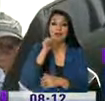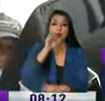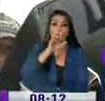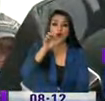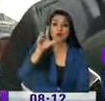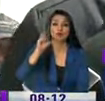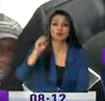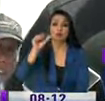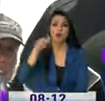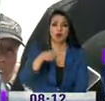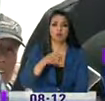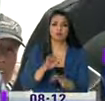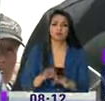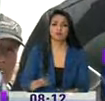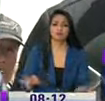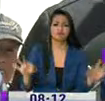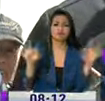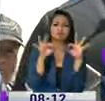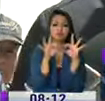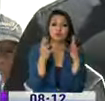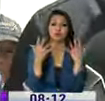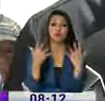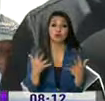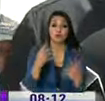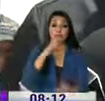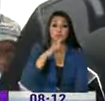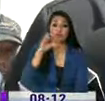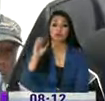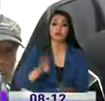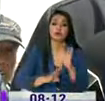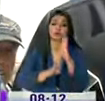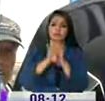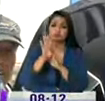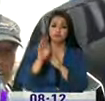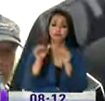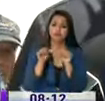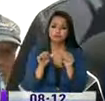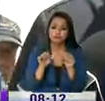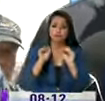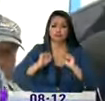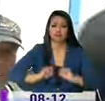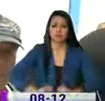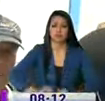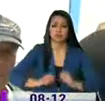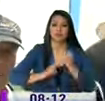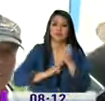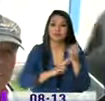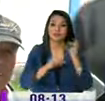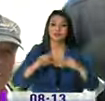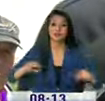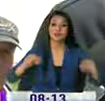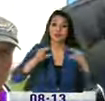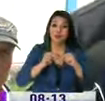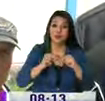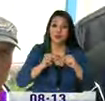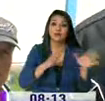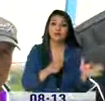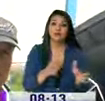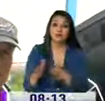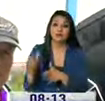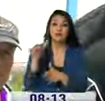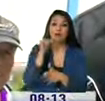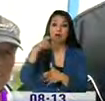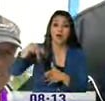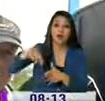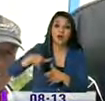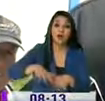duda una obra fundamental que le permite a Yoa avanzar hacia un manejo sustentable de los recursos naturales al tratamiento de sus